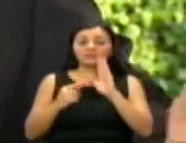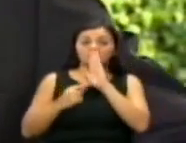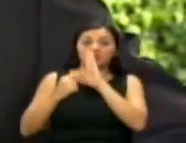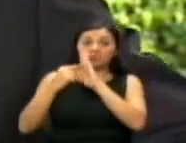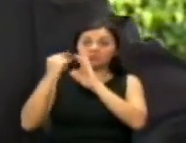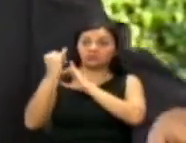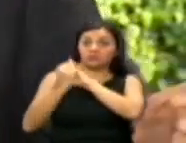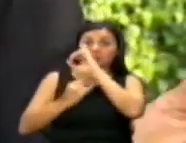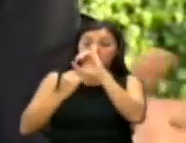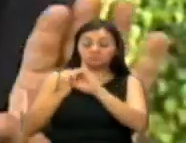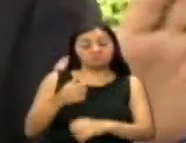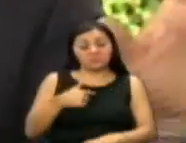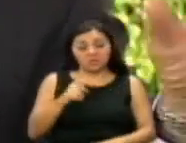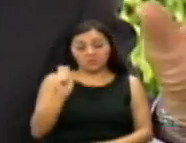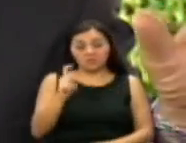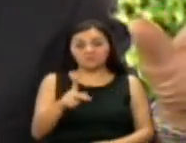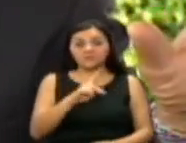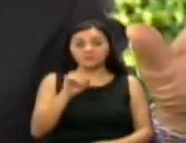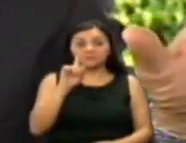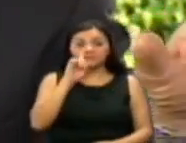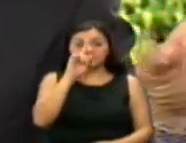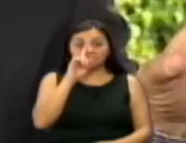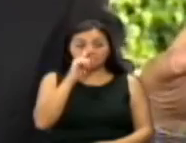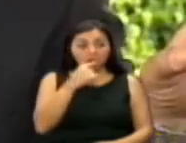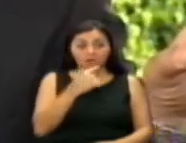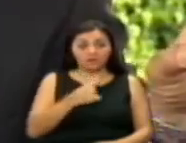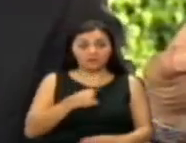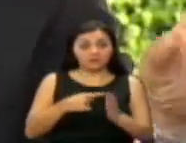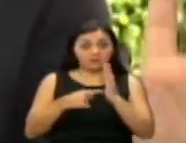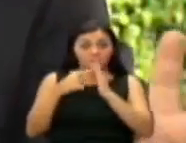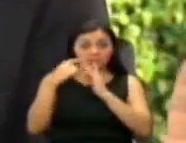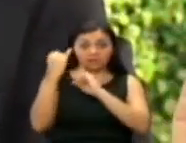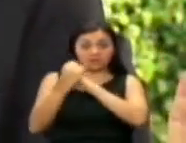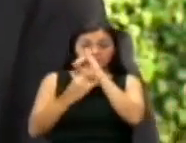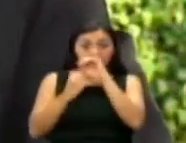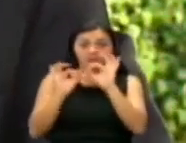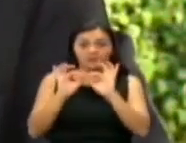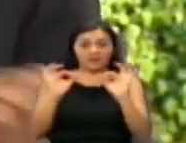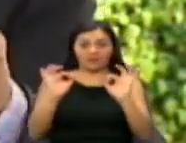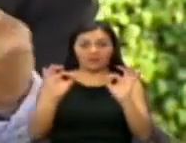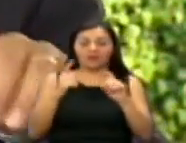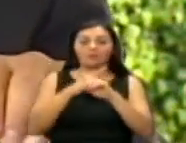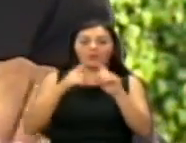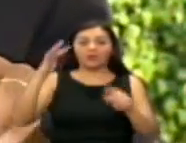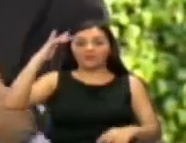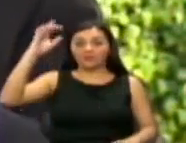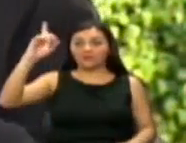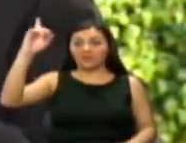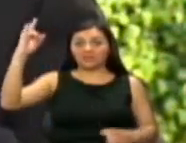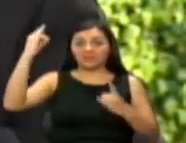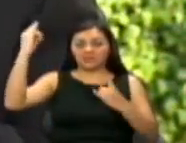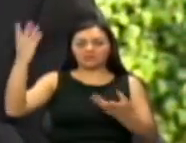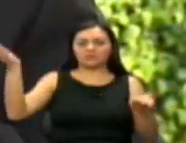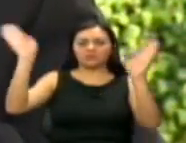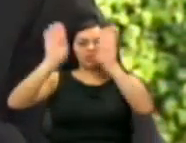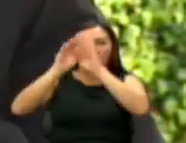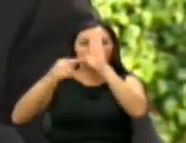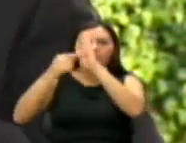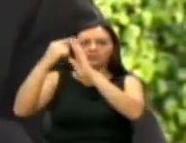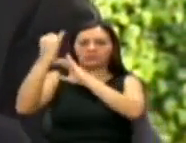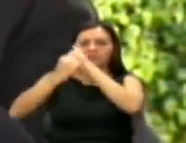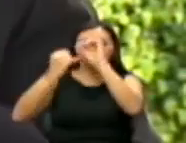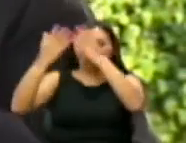Porque los unos, o sea, los indígenas no dijeron nada de la salvaguardia, por la derecha quiere bajar la salvaguardia, lo cual perjudicaría grandemente a producción